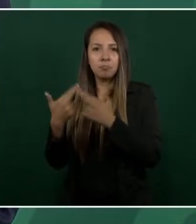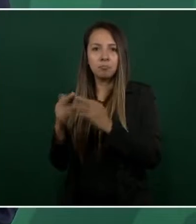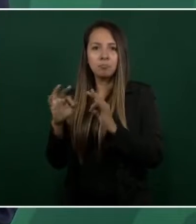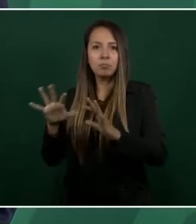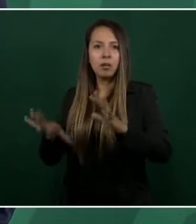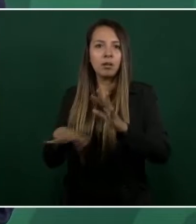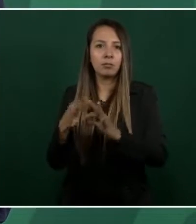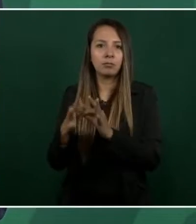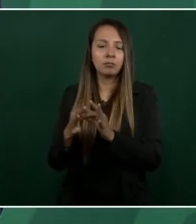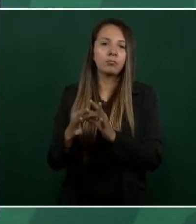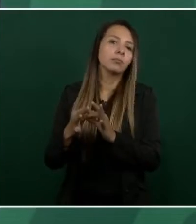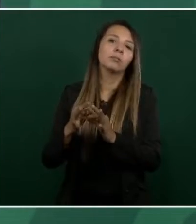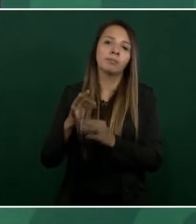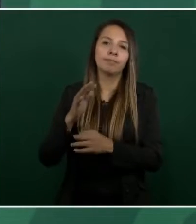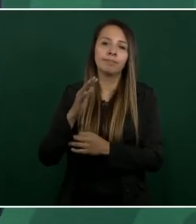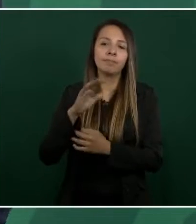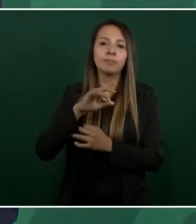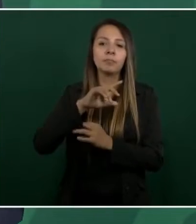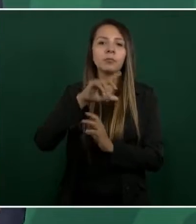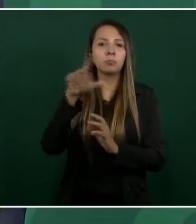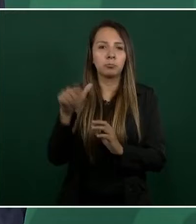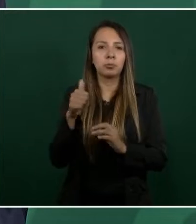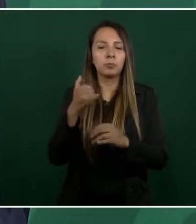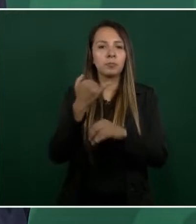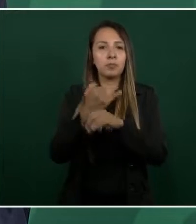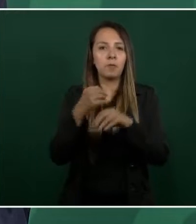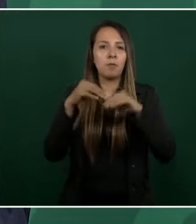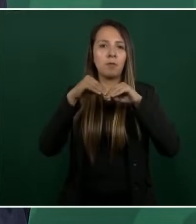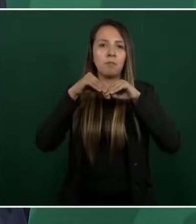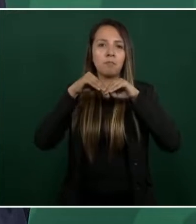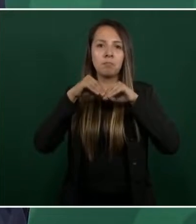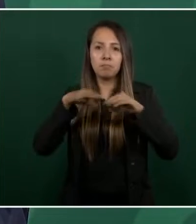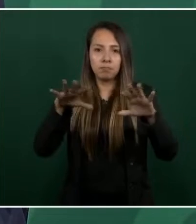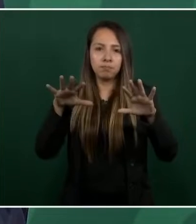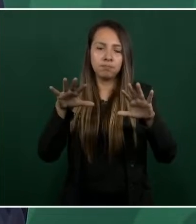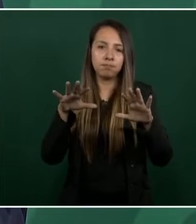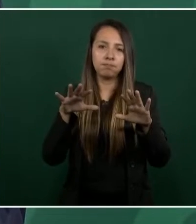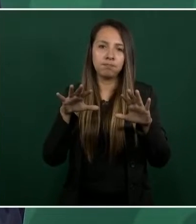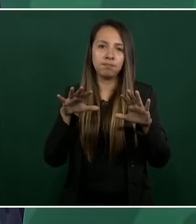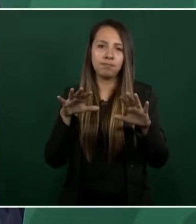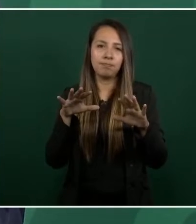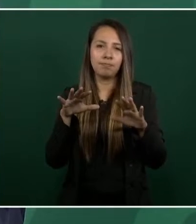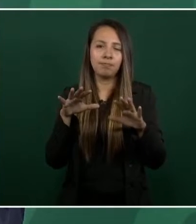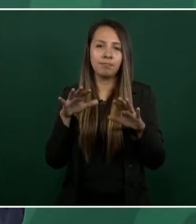Y vamos a llevar a cabo el informe. Como